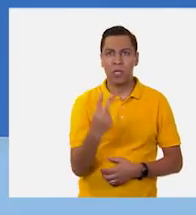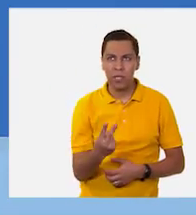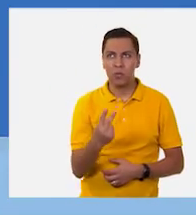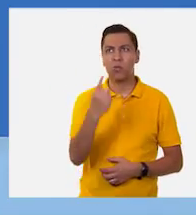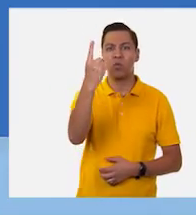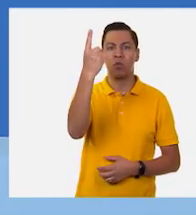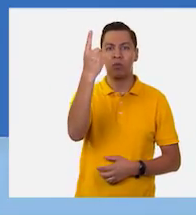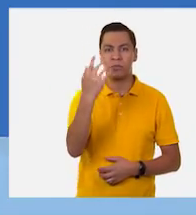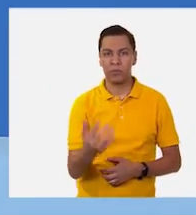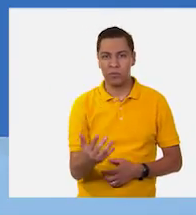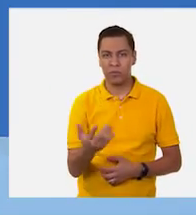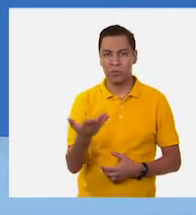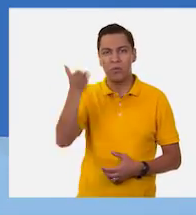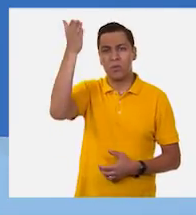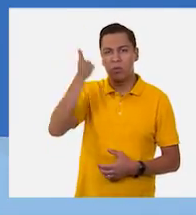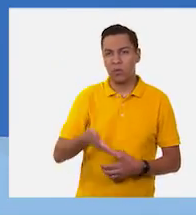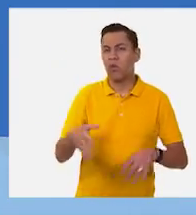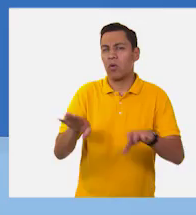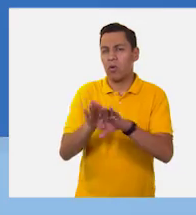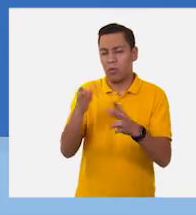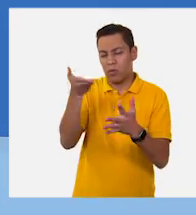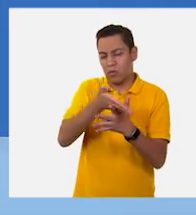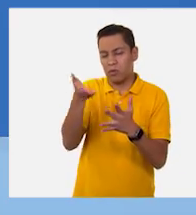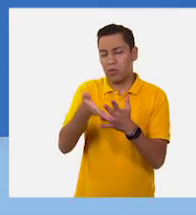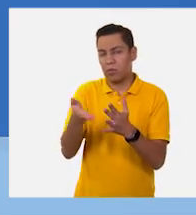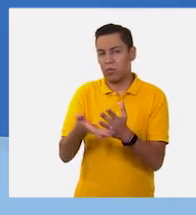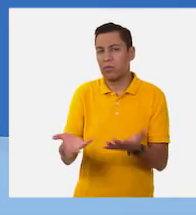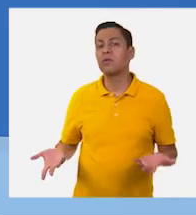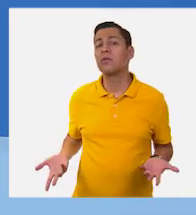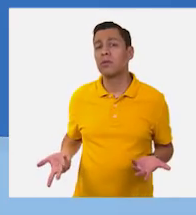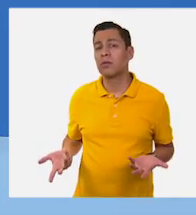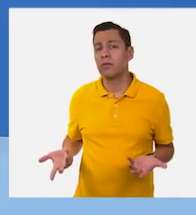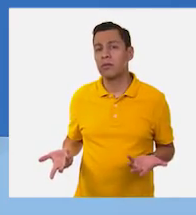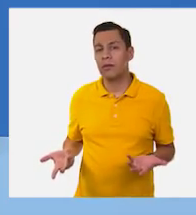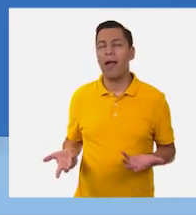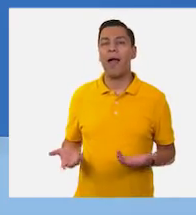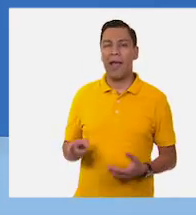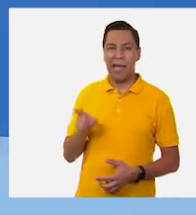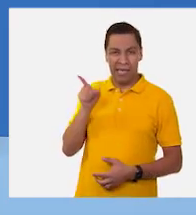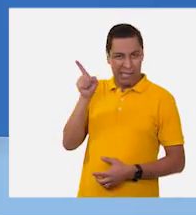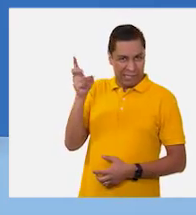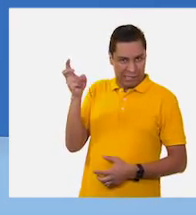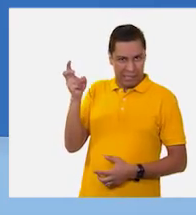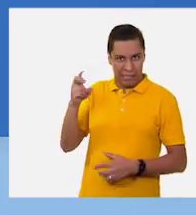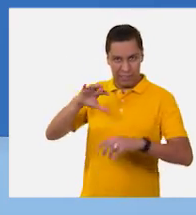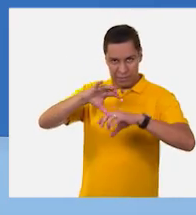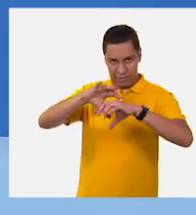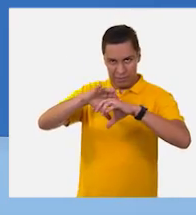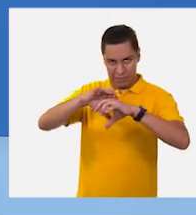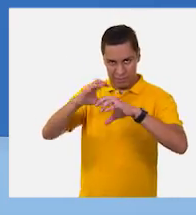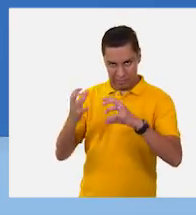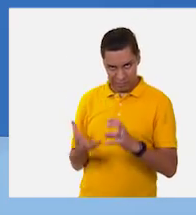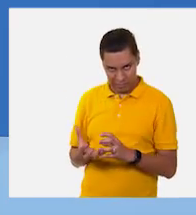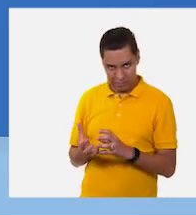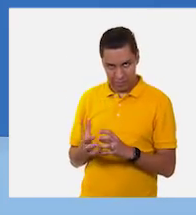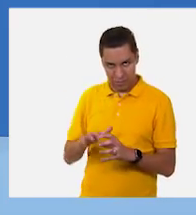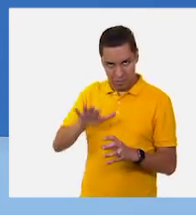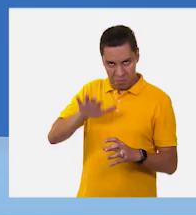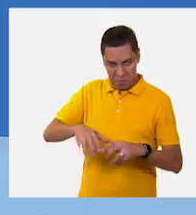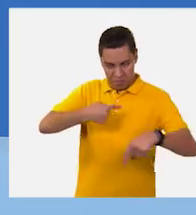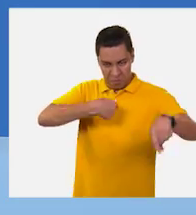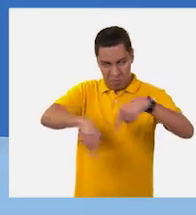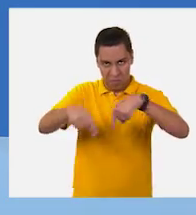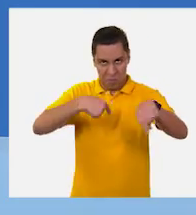explicar. En términos de descuentos, podemos decir que mi balón costó el 50% de su